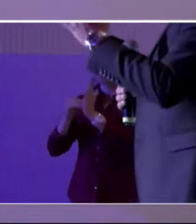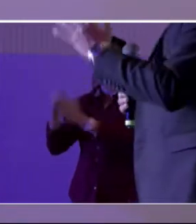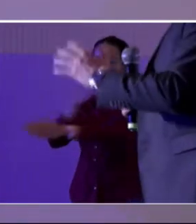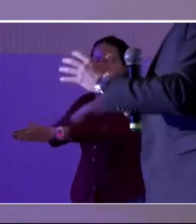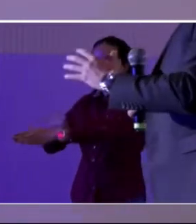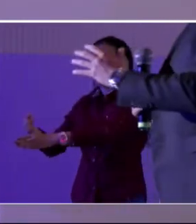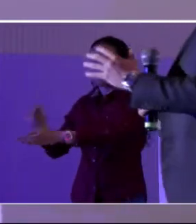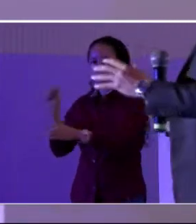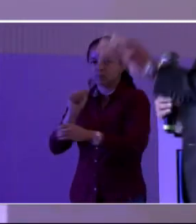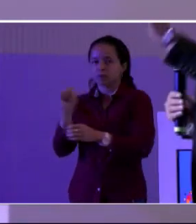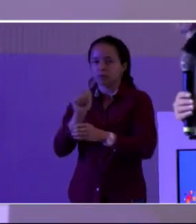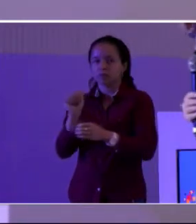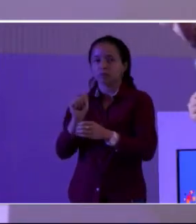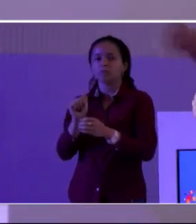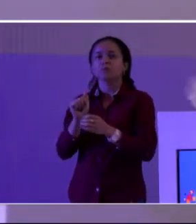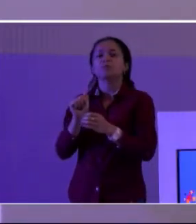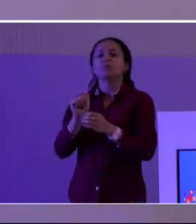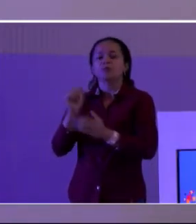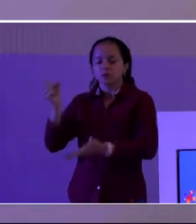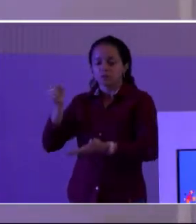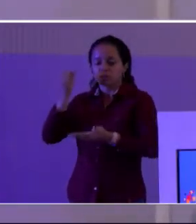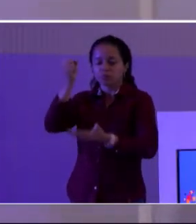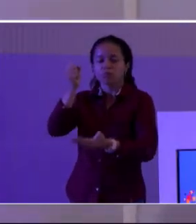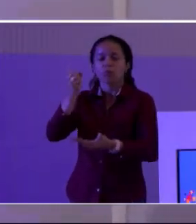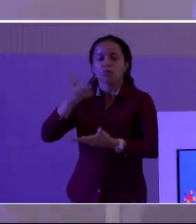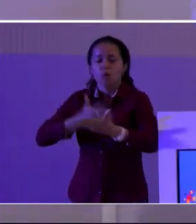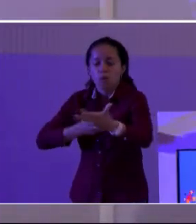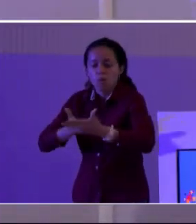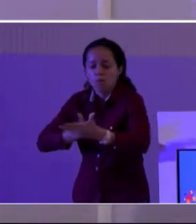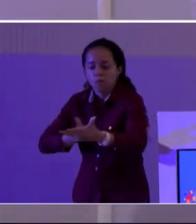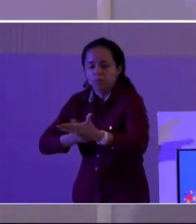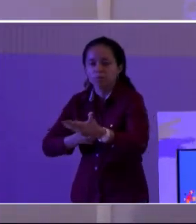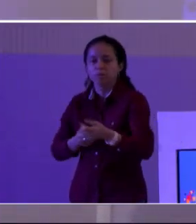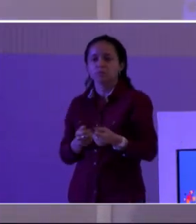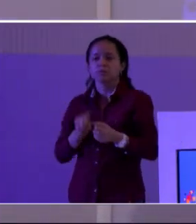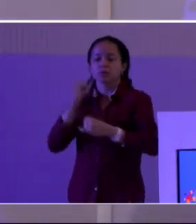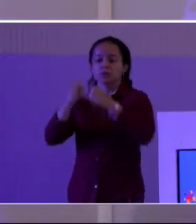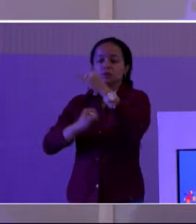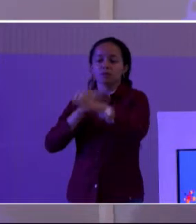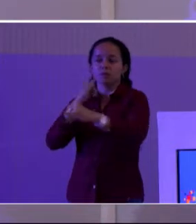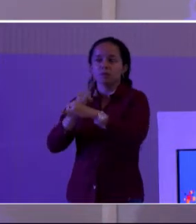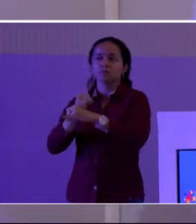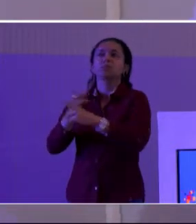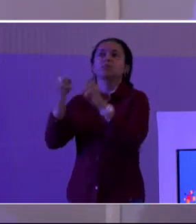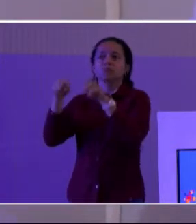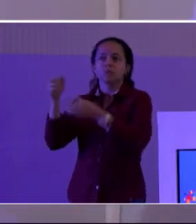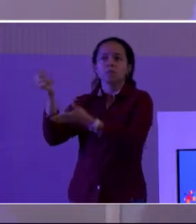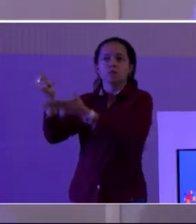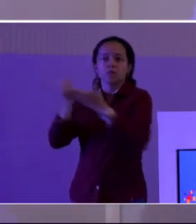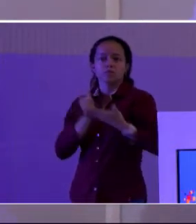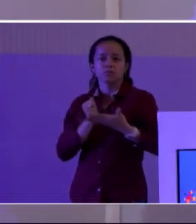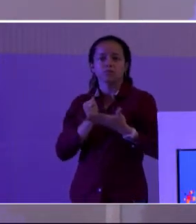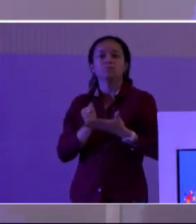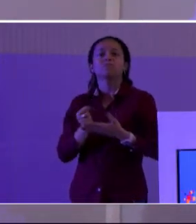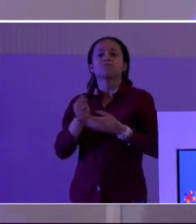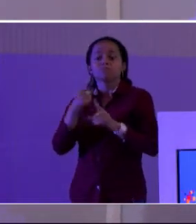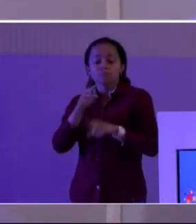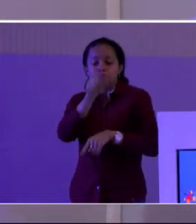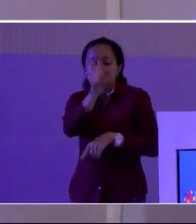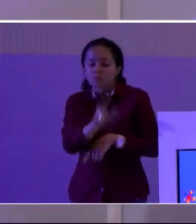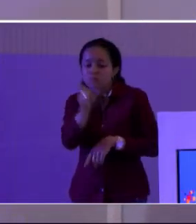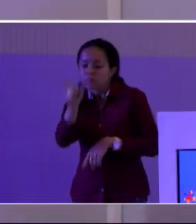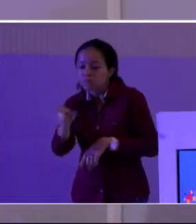recursos del gobierno nacional y recursos de la cooperación internacional. pero también muy importante, los beneficiarios y